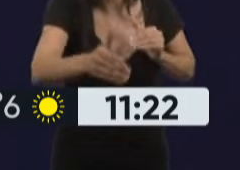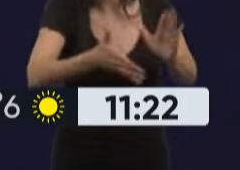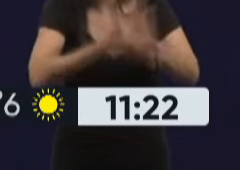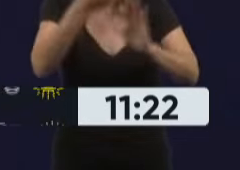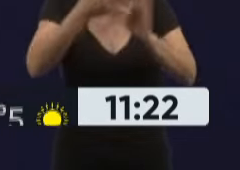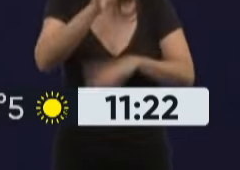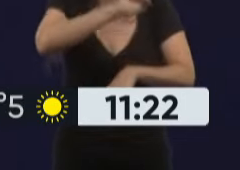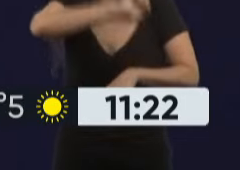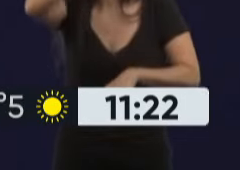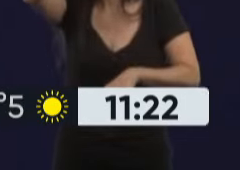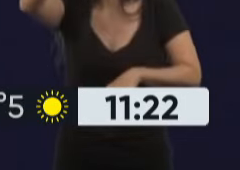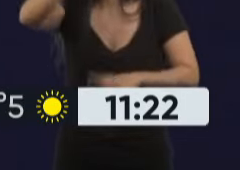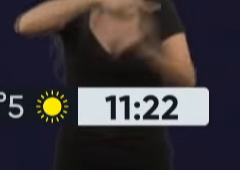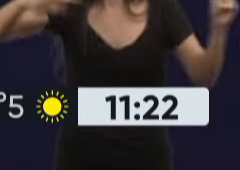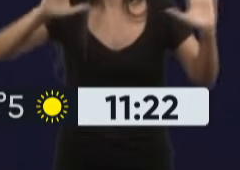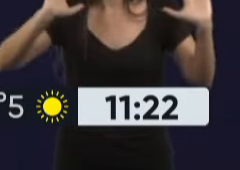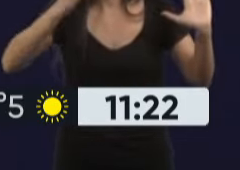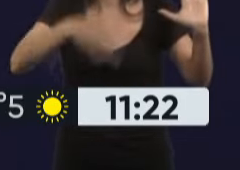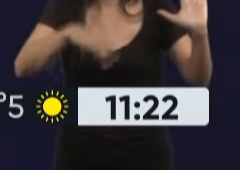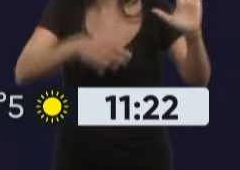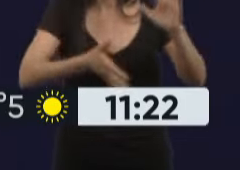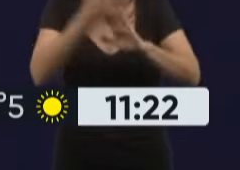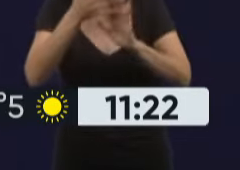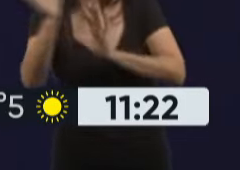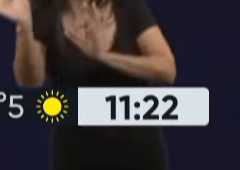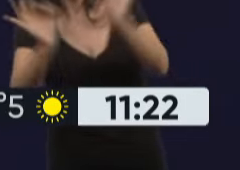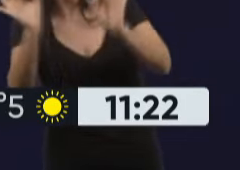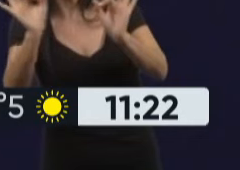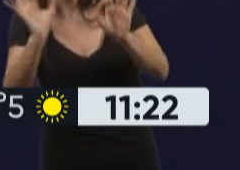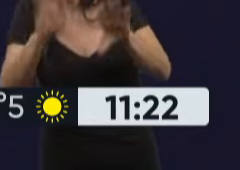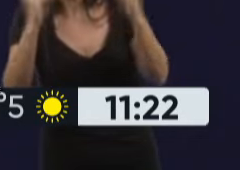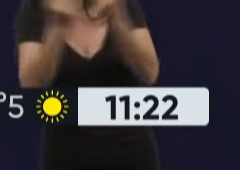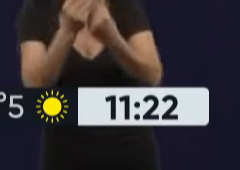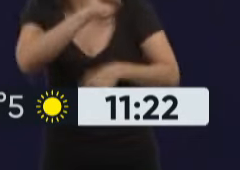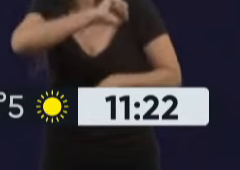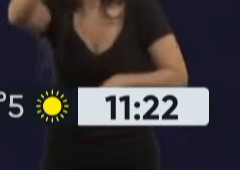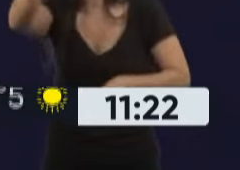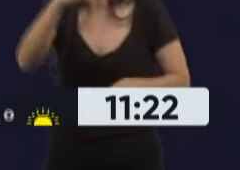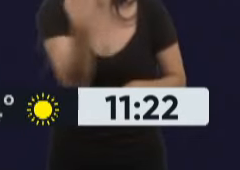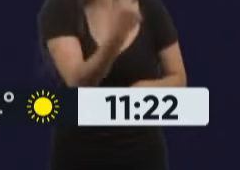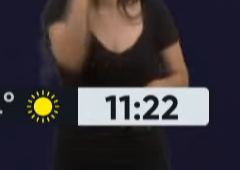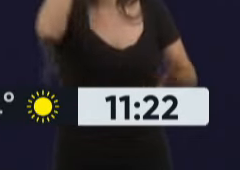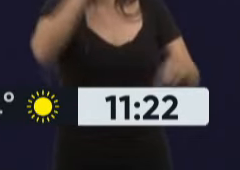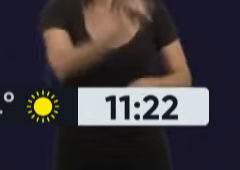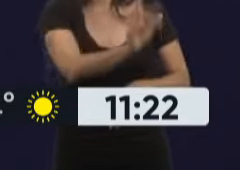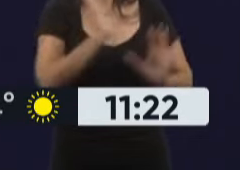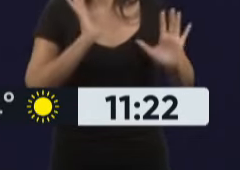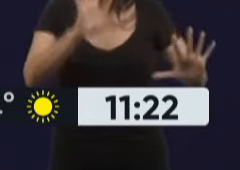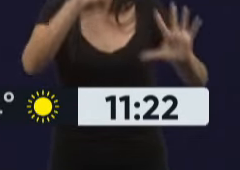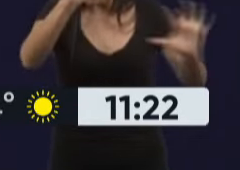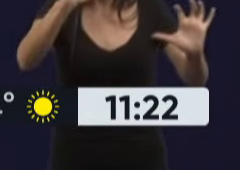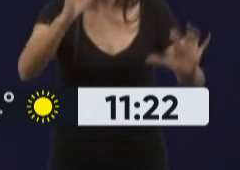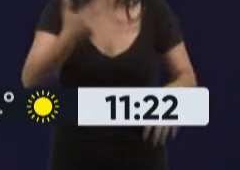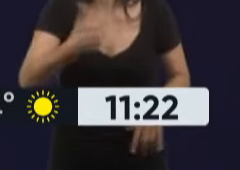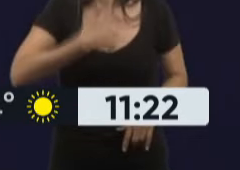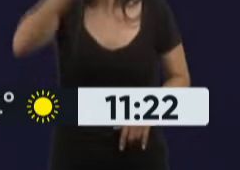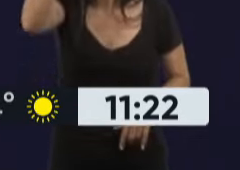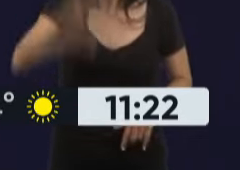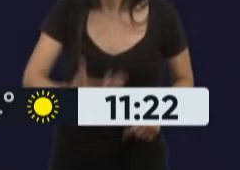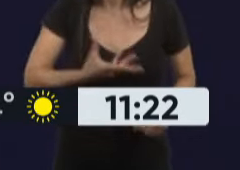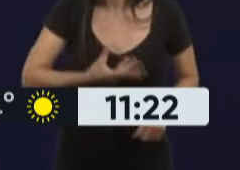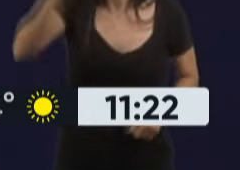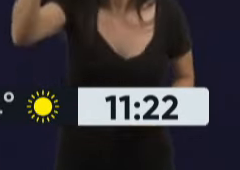redondo por la mitad y efectivamente no no nos olvidemos que yo muchas veces dije Más